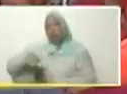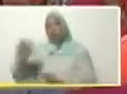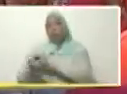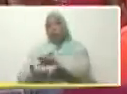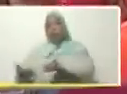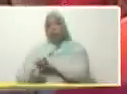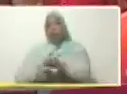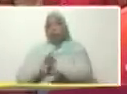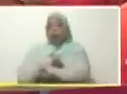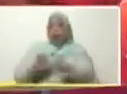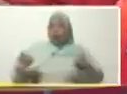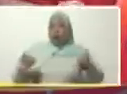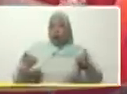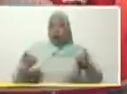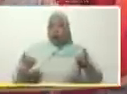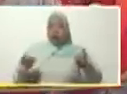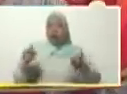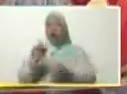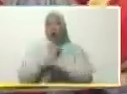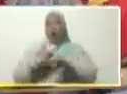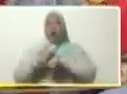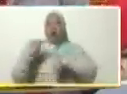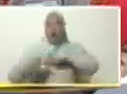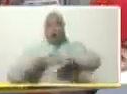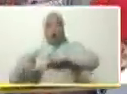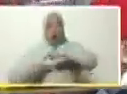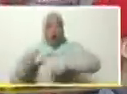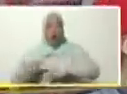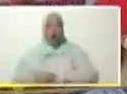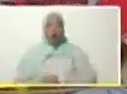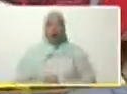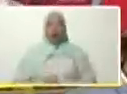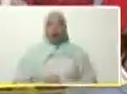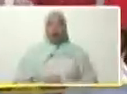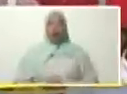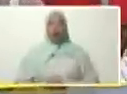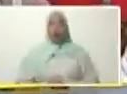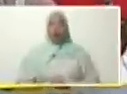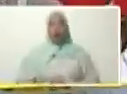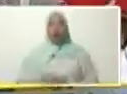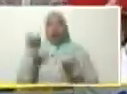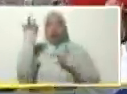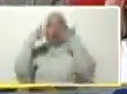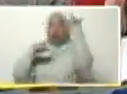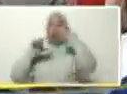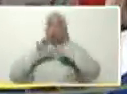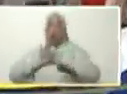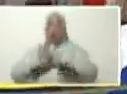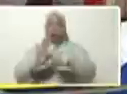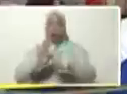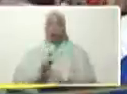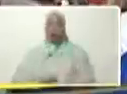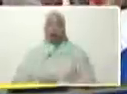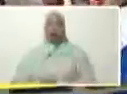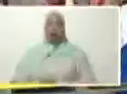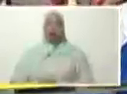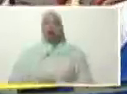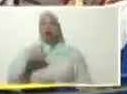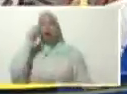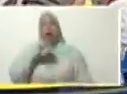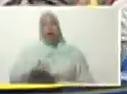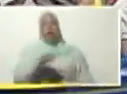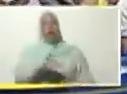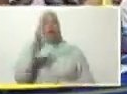movilización definitiva que derrocara al gobierno revolucionario. Pero Chávez salió con la verdad, y el pueblo lo